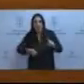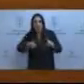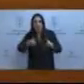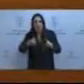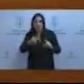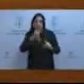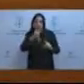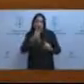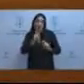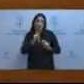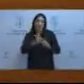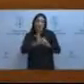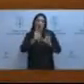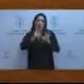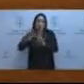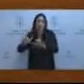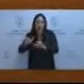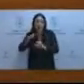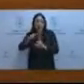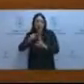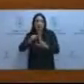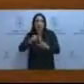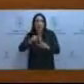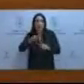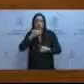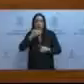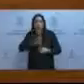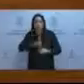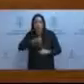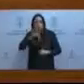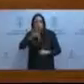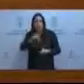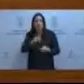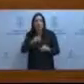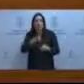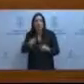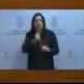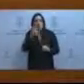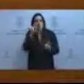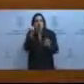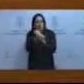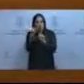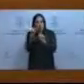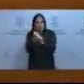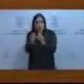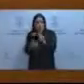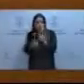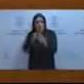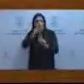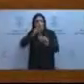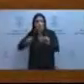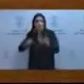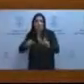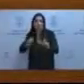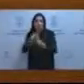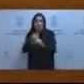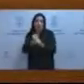acceso al aprendizaje, potenciando la actualización de conocimientos y desarrollando oportunidades de empleo para los trabajadores de más